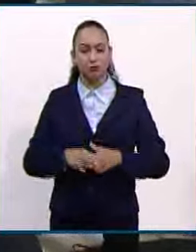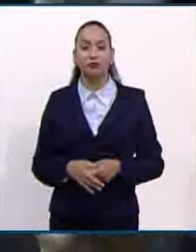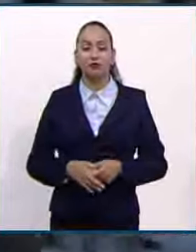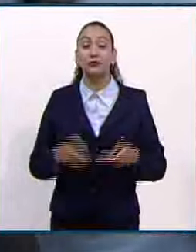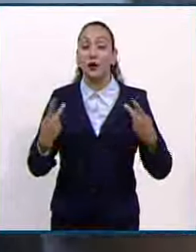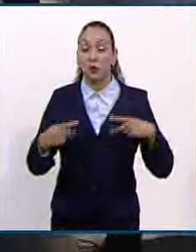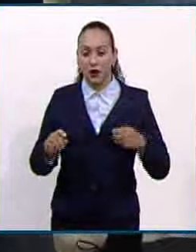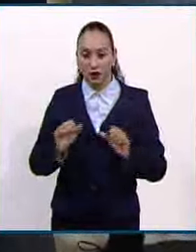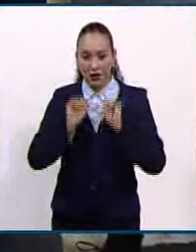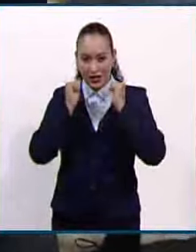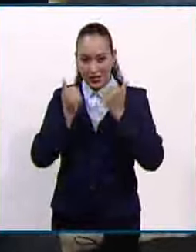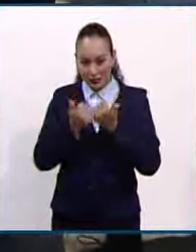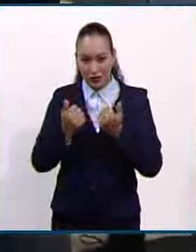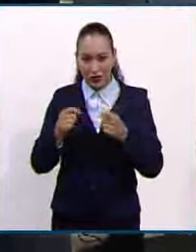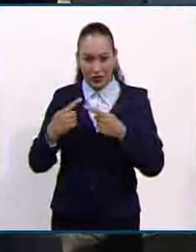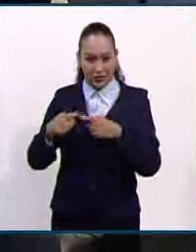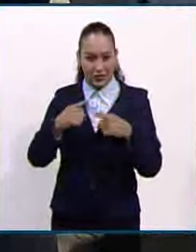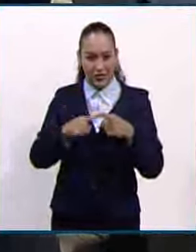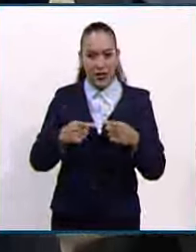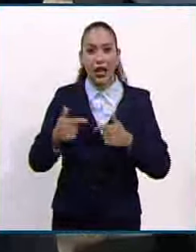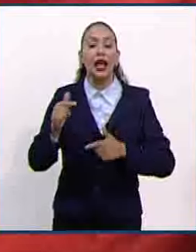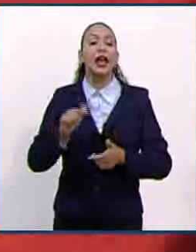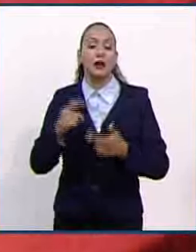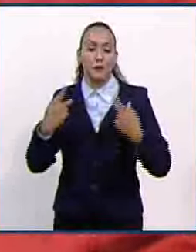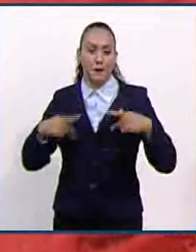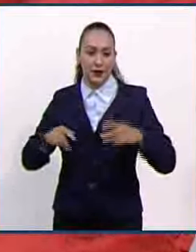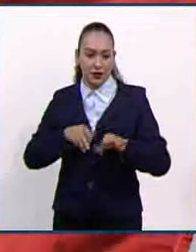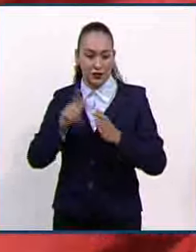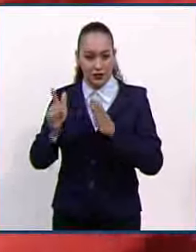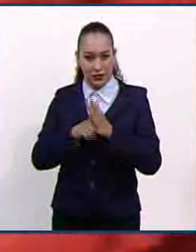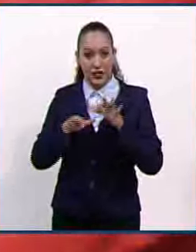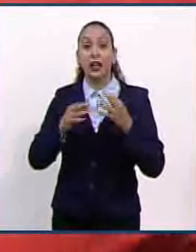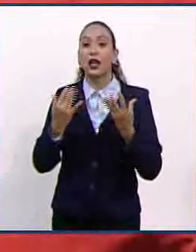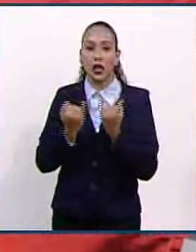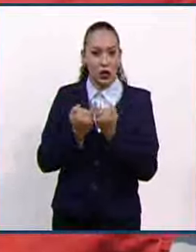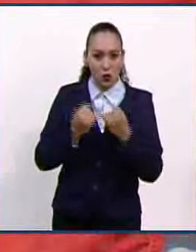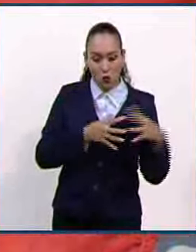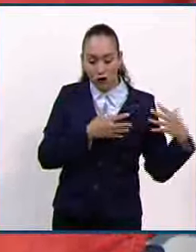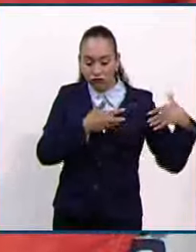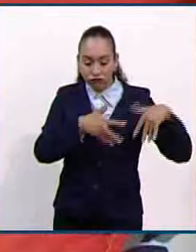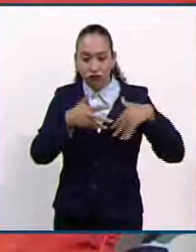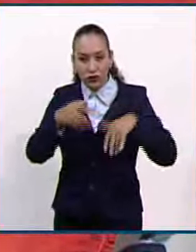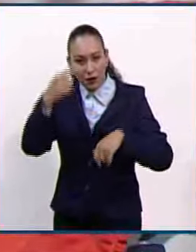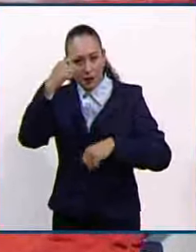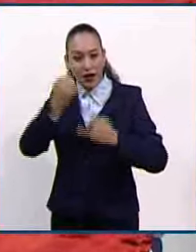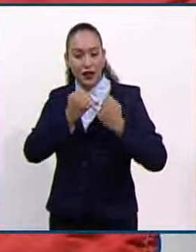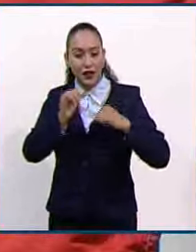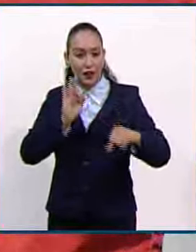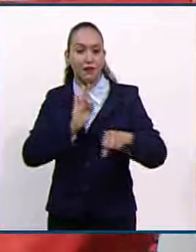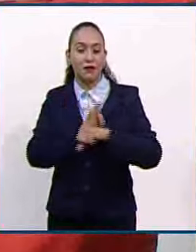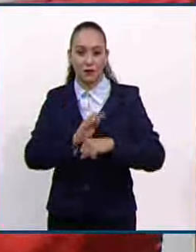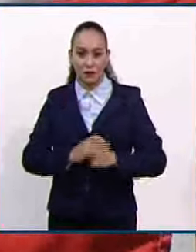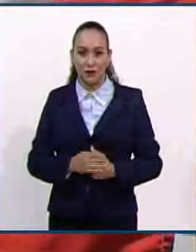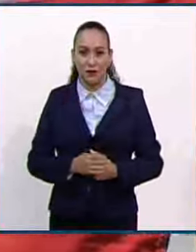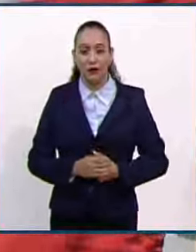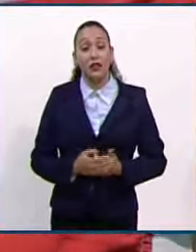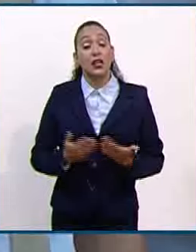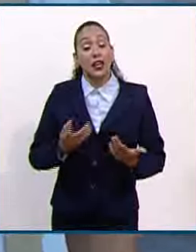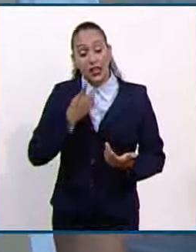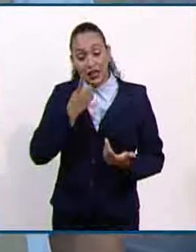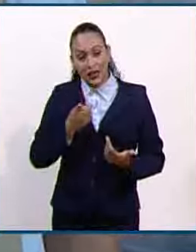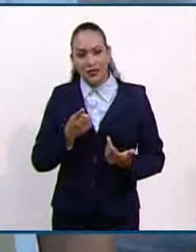Integrantes de la sociedad civil y legisladores se sumaron a la defensa del Poder Judicial Federal y de su independencia, al tiempo que lamentaron la